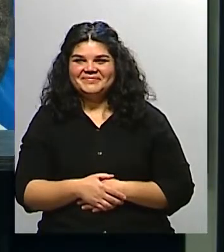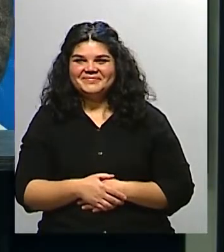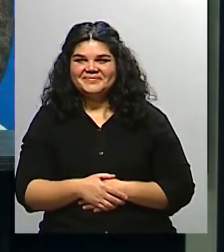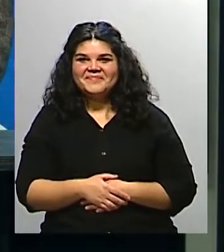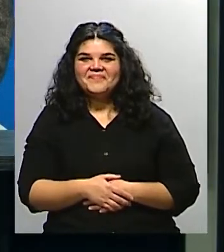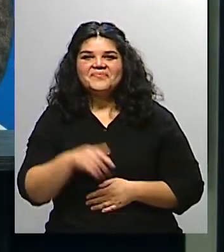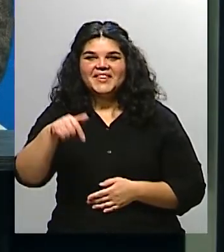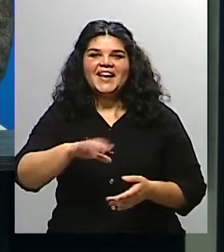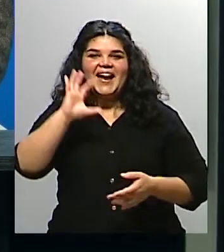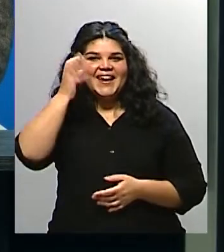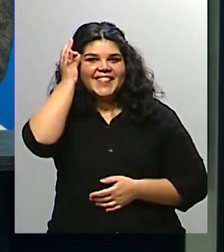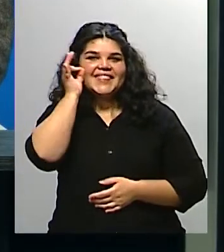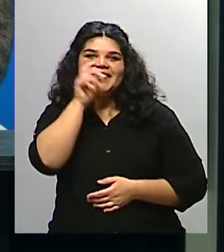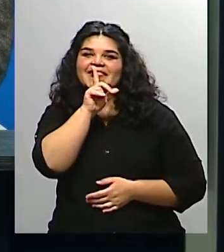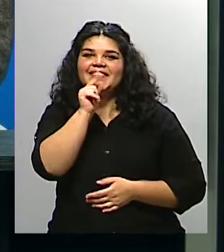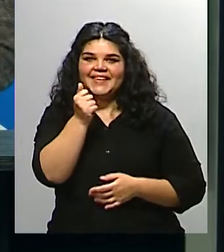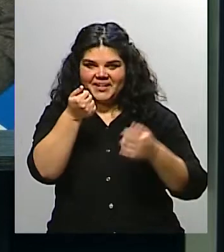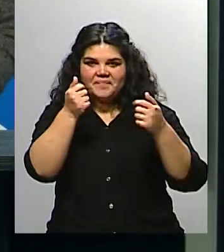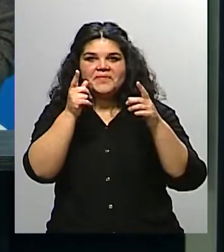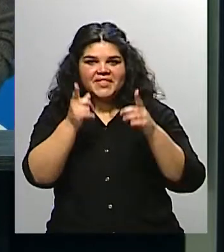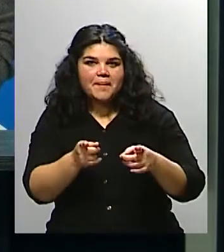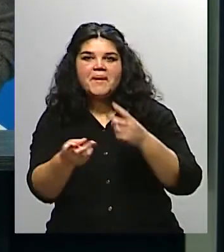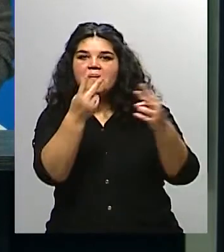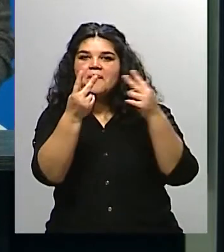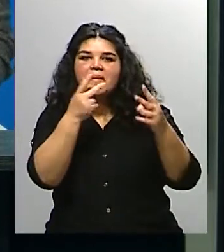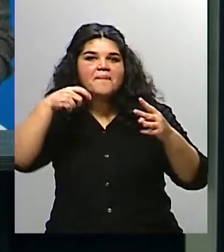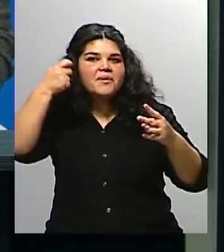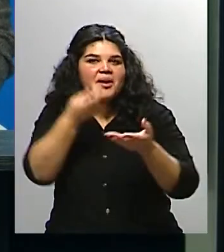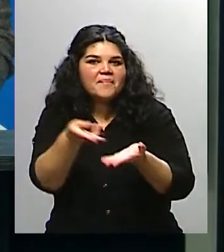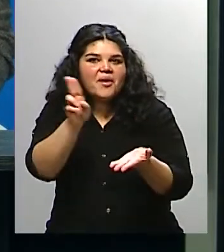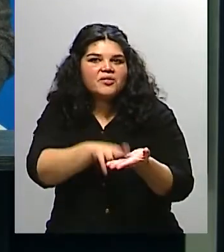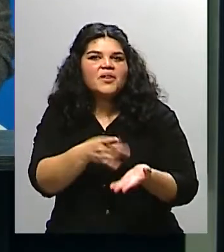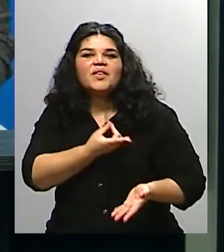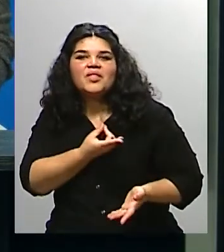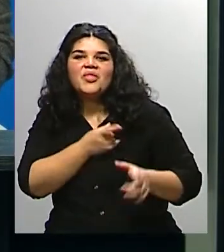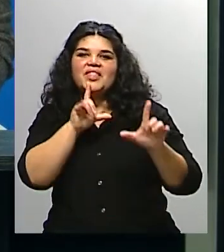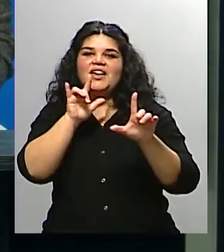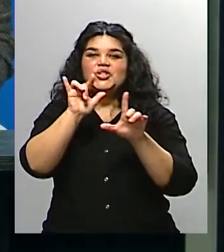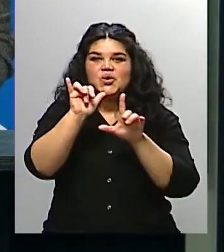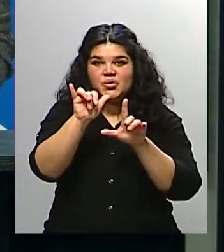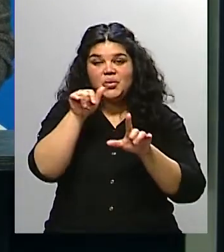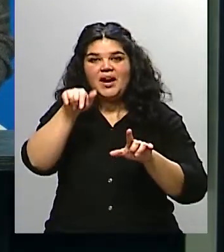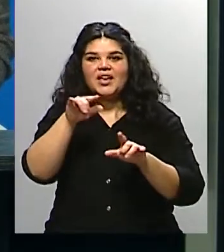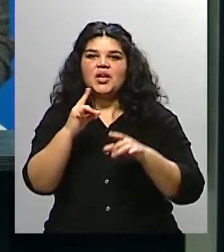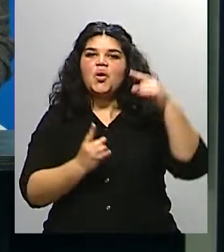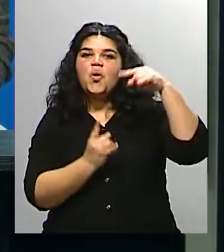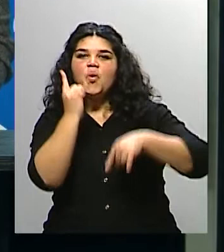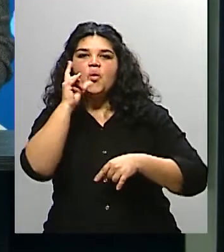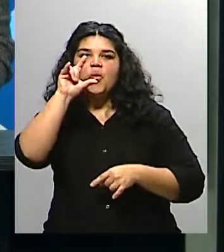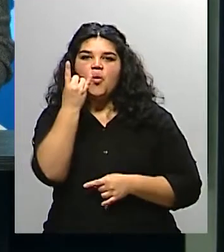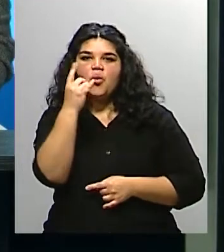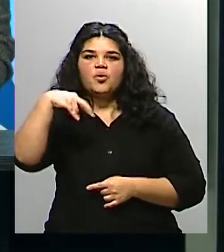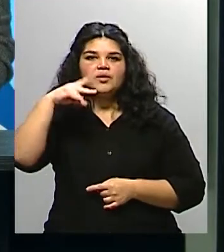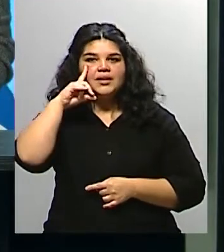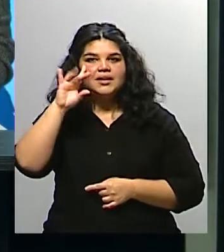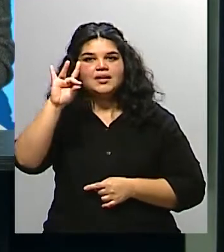Recuerden que estamos en el 30 de la TDA y también que pueden volver a ver este programa en el canal de YouTube de Unidiversidad. Estamos en Chat Internacional